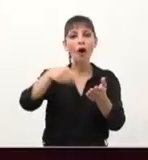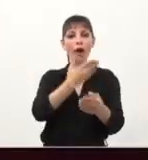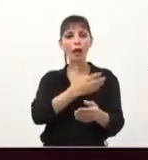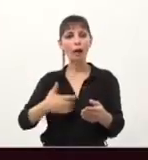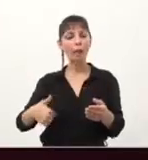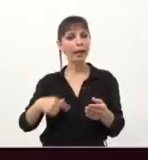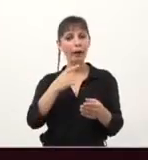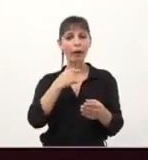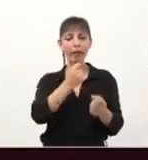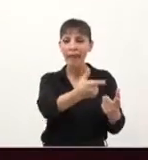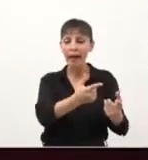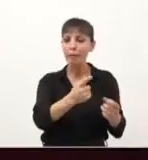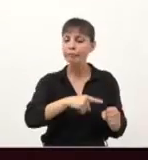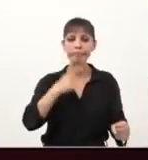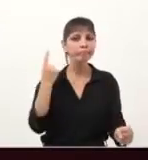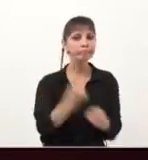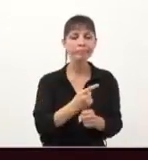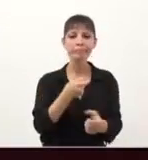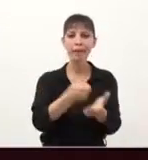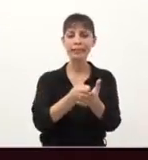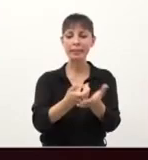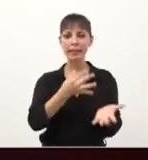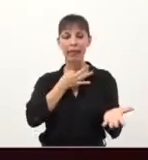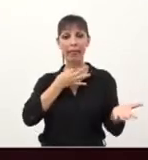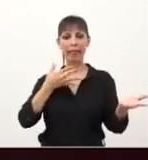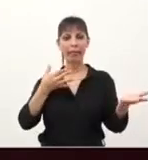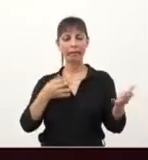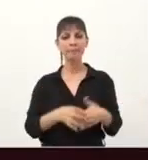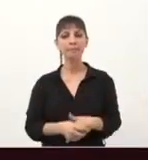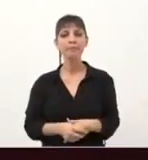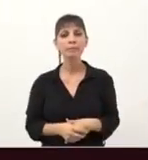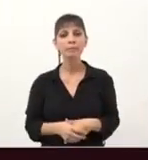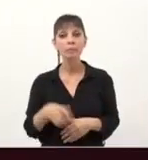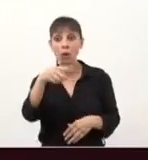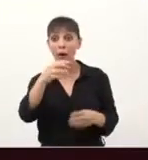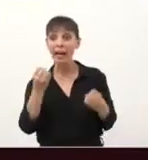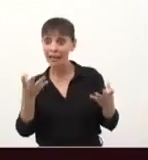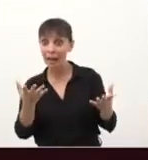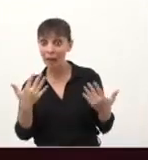hace imposible pagar. Tiempo, tiempo, Tombolini. ¿Cómo la están pasando? ¿Pueden contestar?